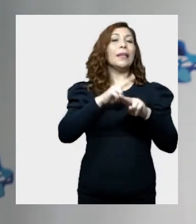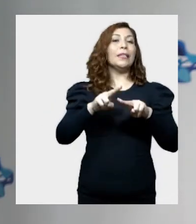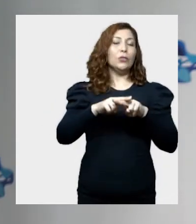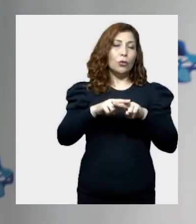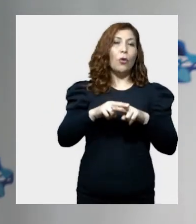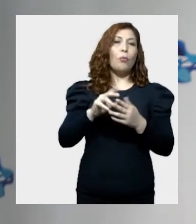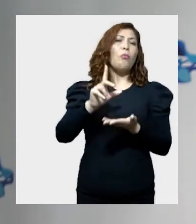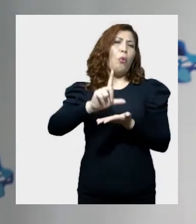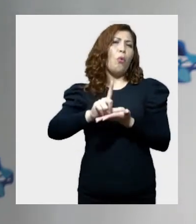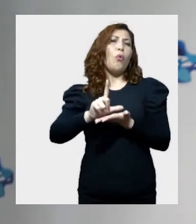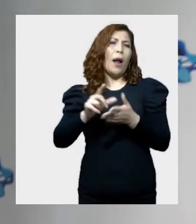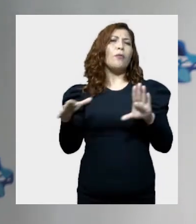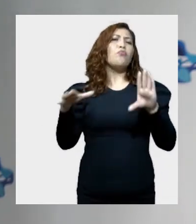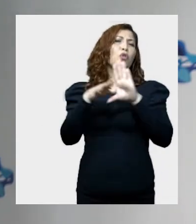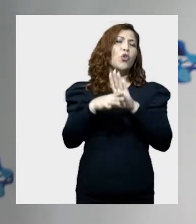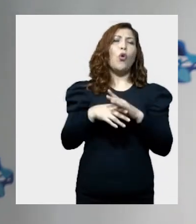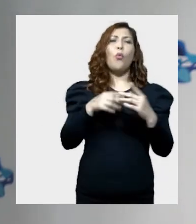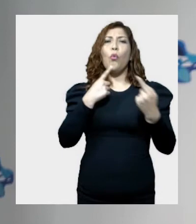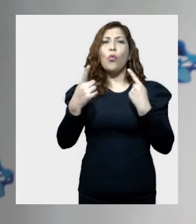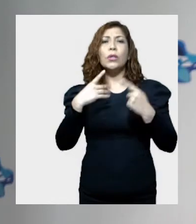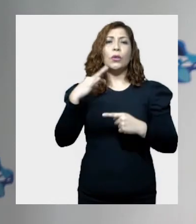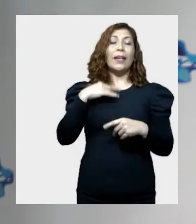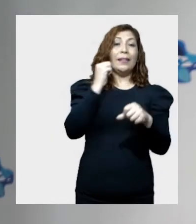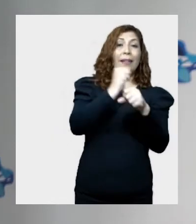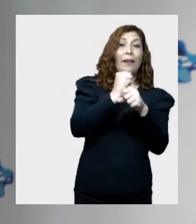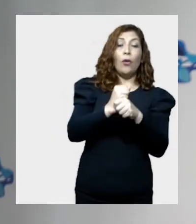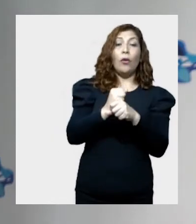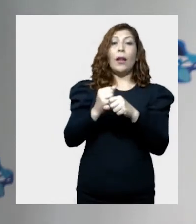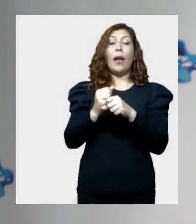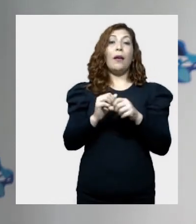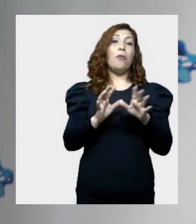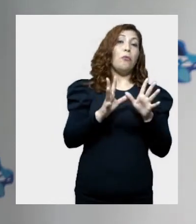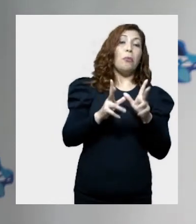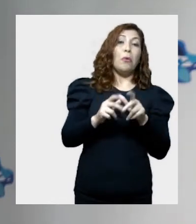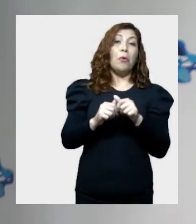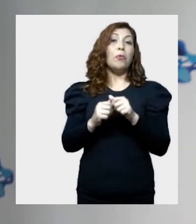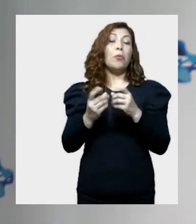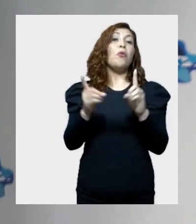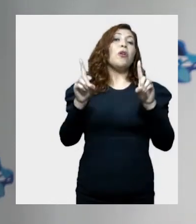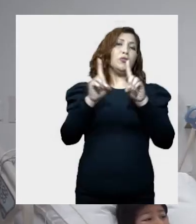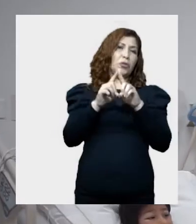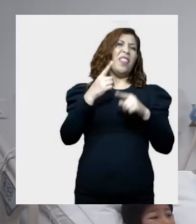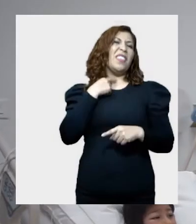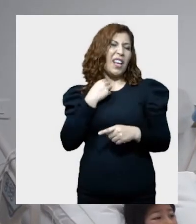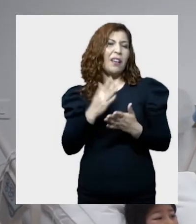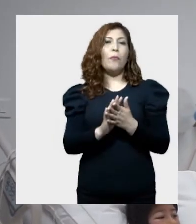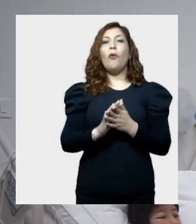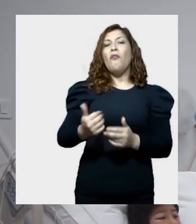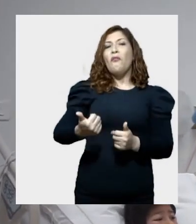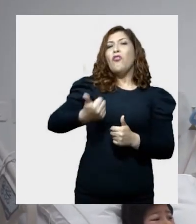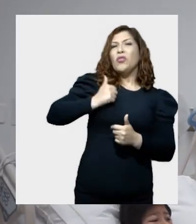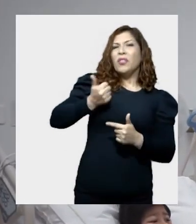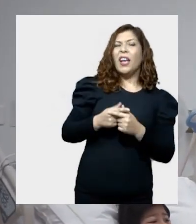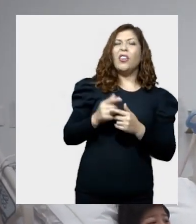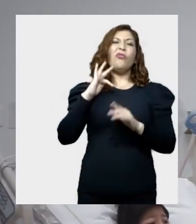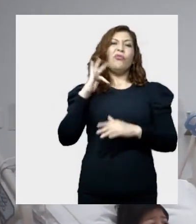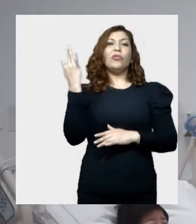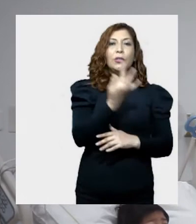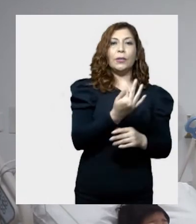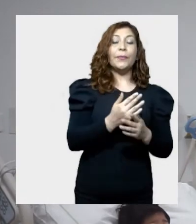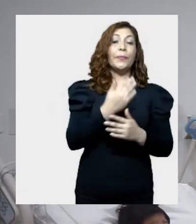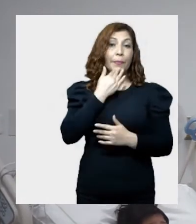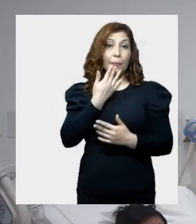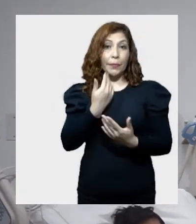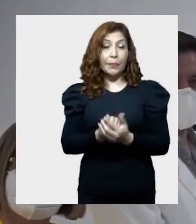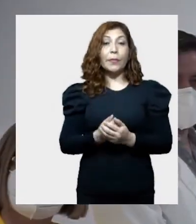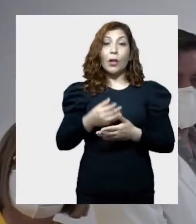espacios de consulta ciudadana y trabajo con las organizaciones de interés como fundaciones y voluntariado. Por su